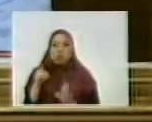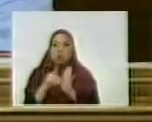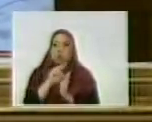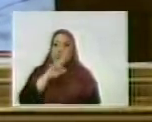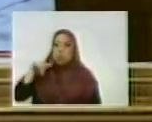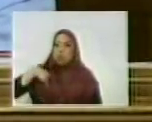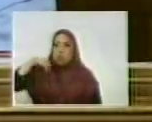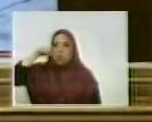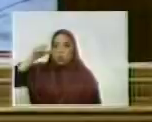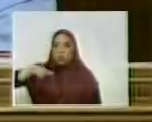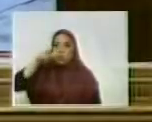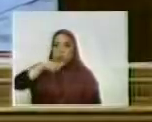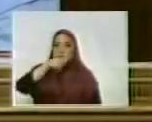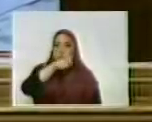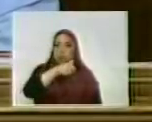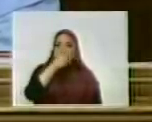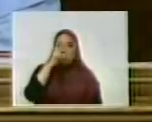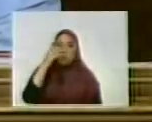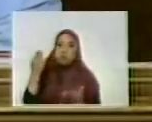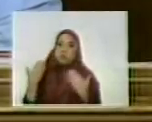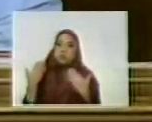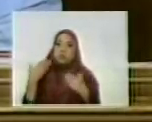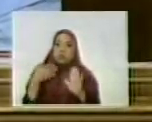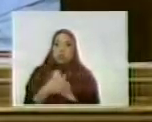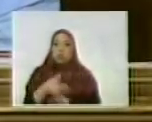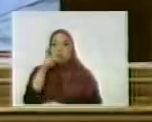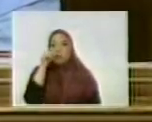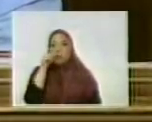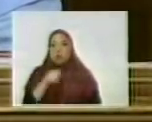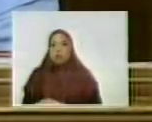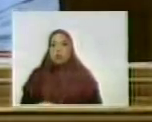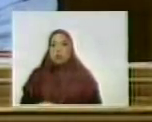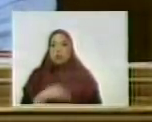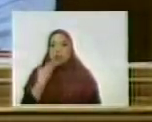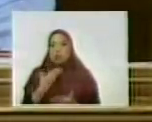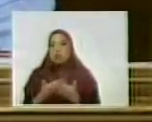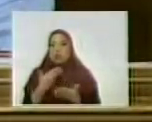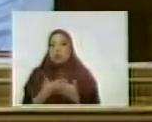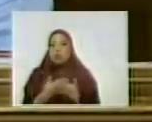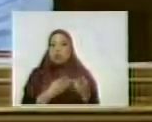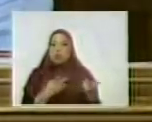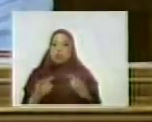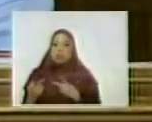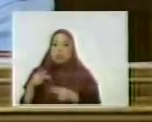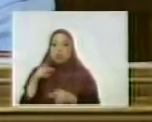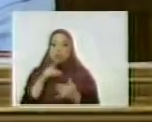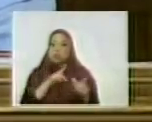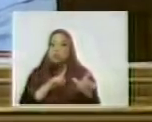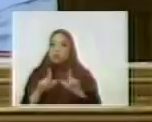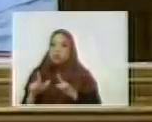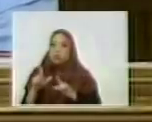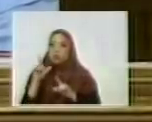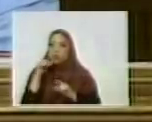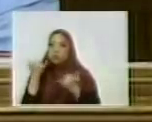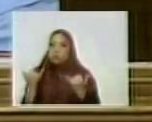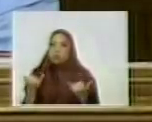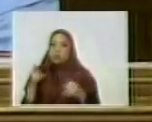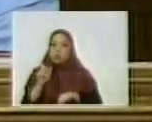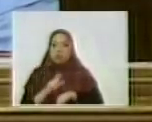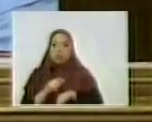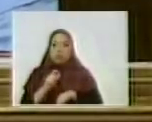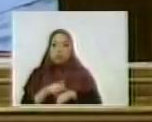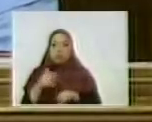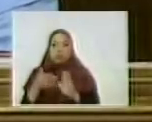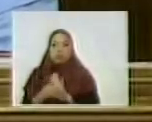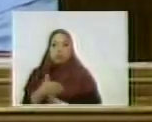nuestro pueblo. Mi moción de urgencia tiene que ver con la propuesta de ya no que sea temporal, sino que